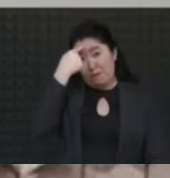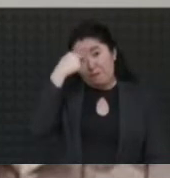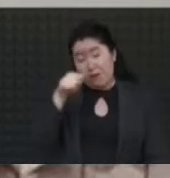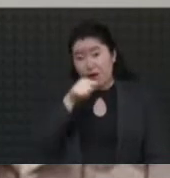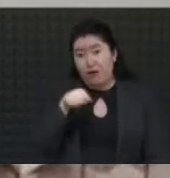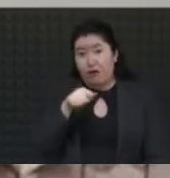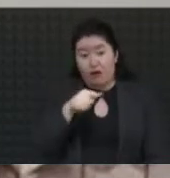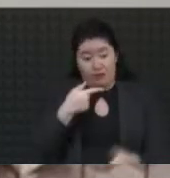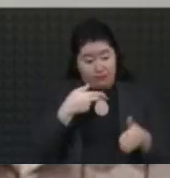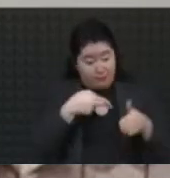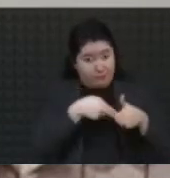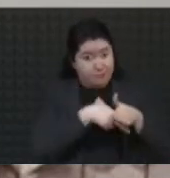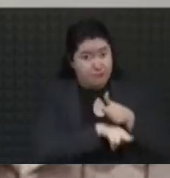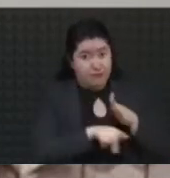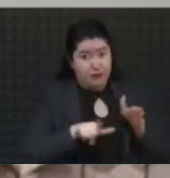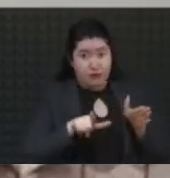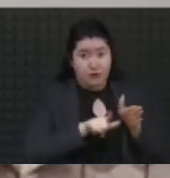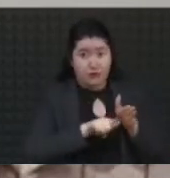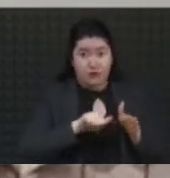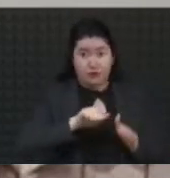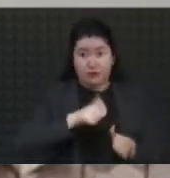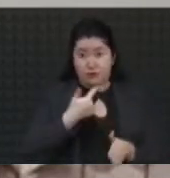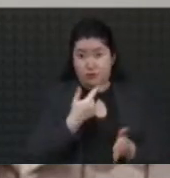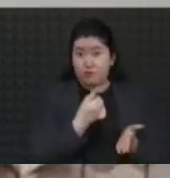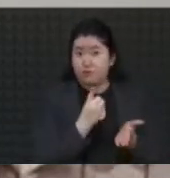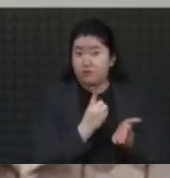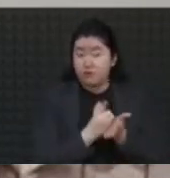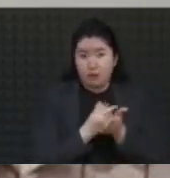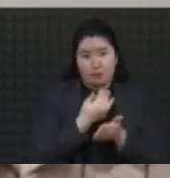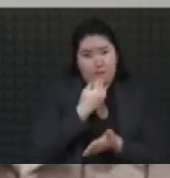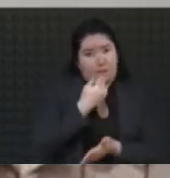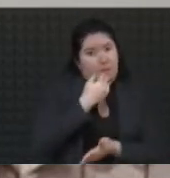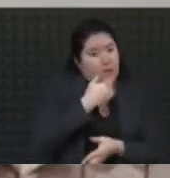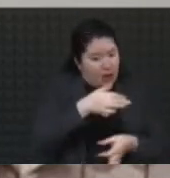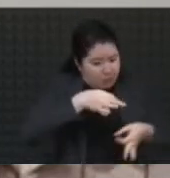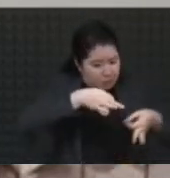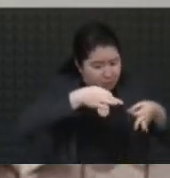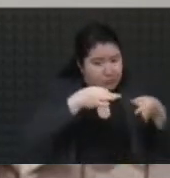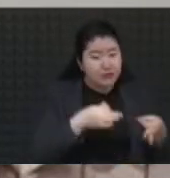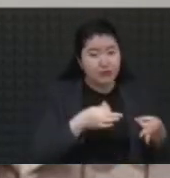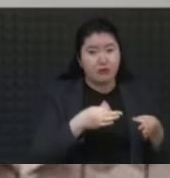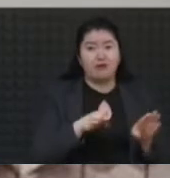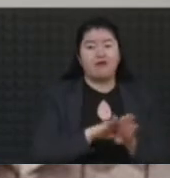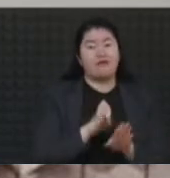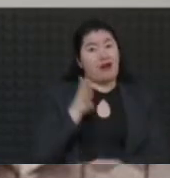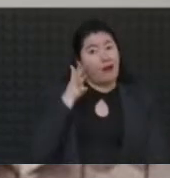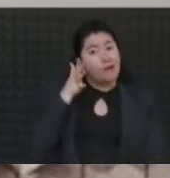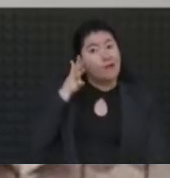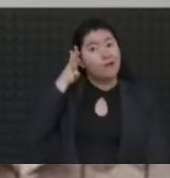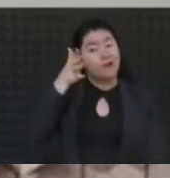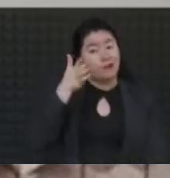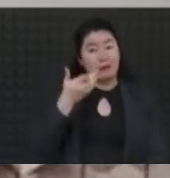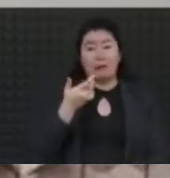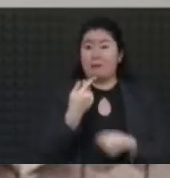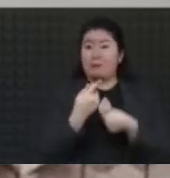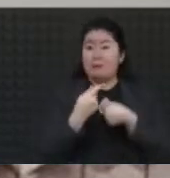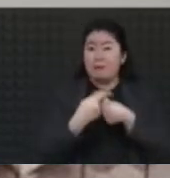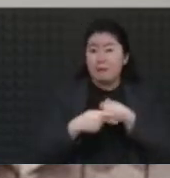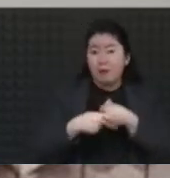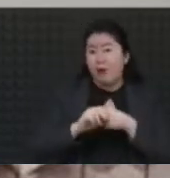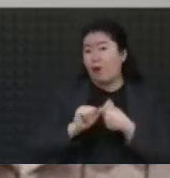que la línea 12 va a quedar con un reforzamiento que evite futuros riesgos.